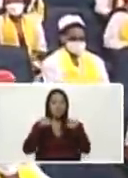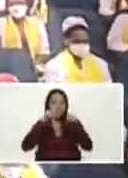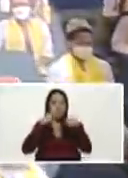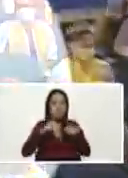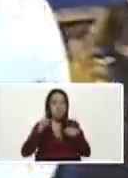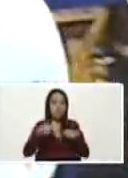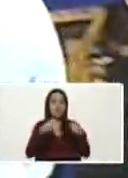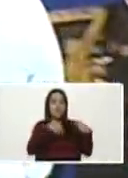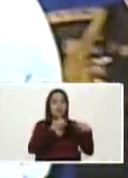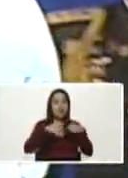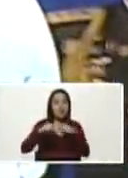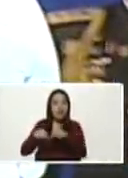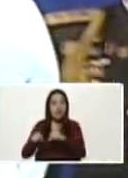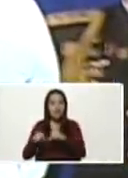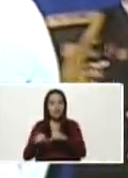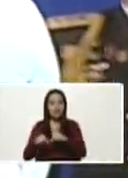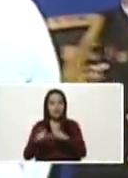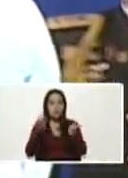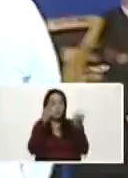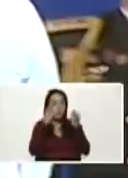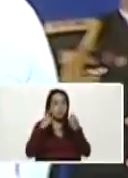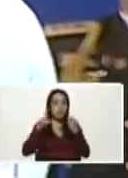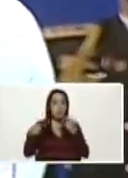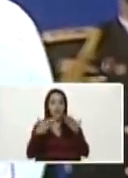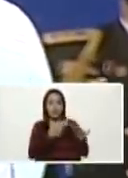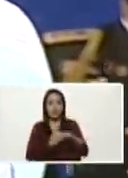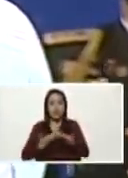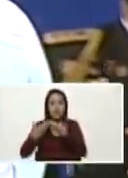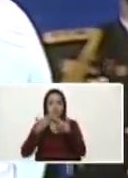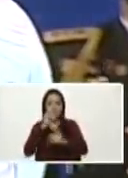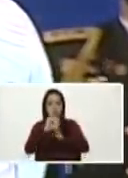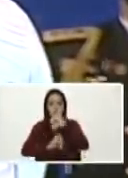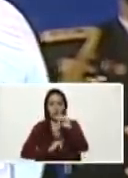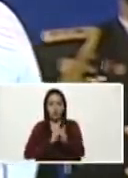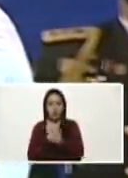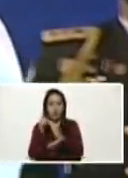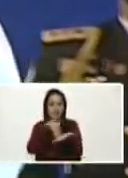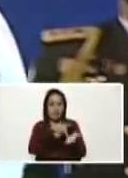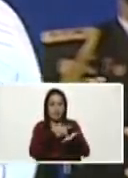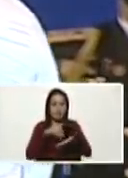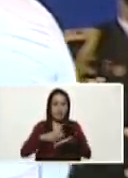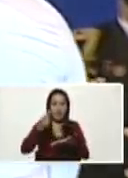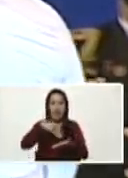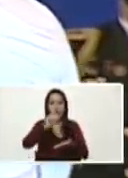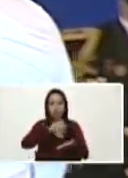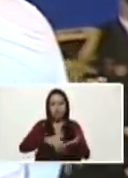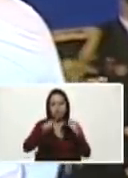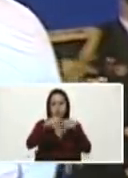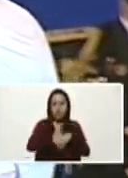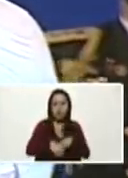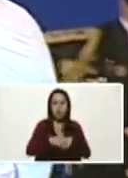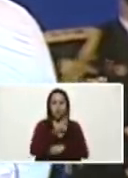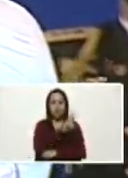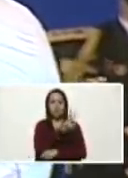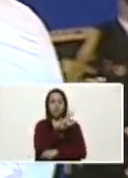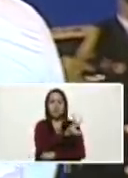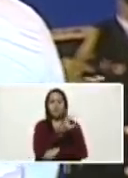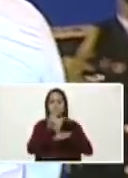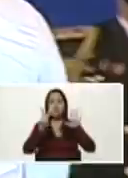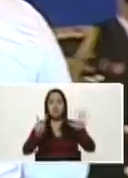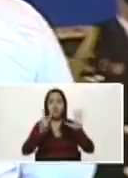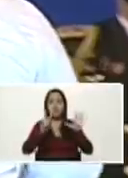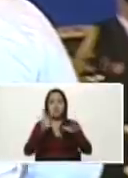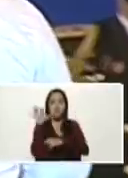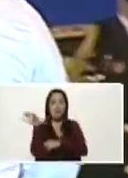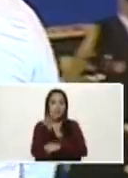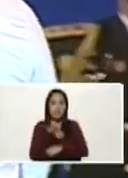estudiantes internacionales que forman parte de los convenios con 37 países. La Universidad de las Ciencias de la